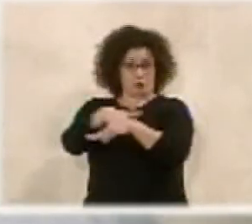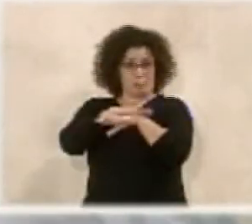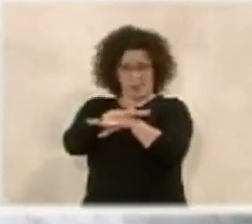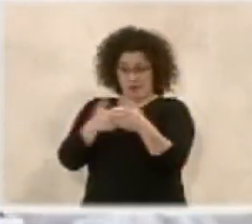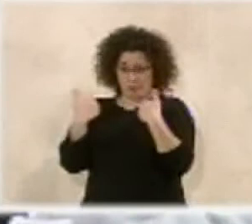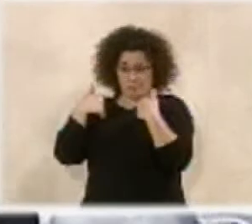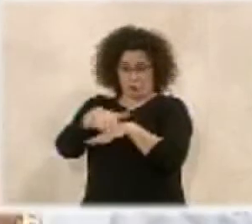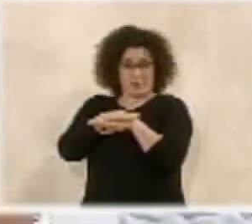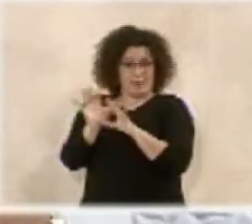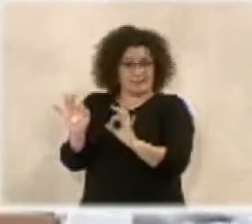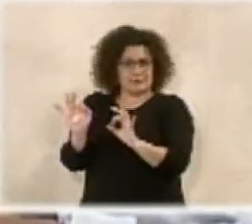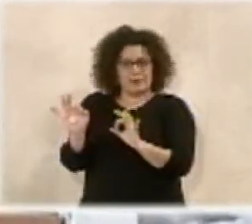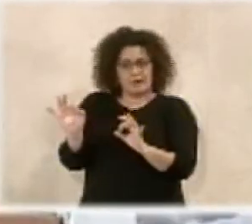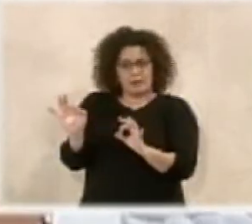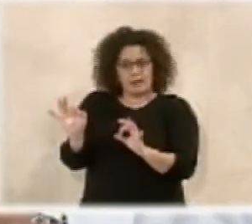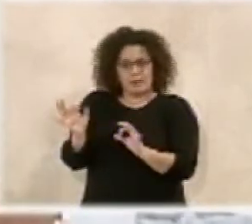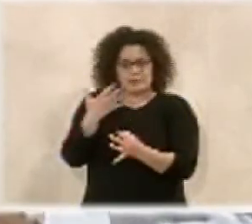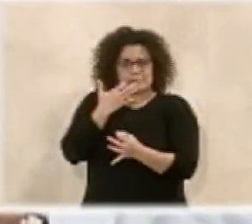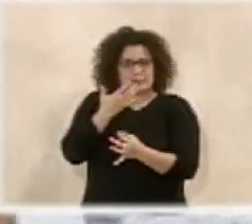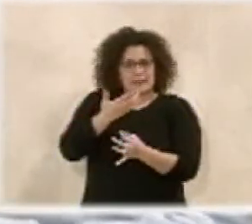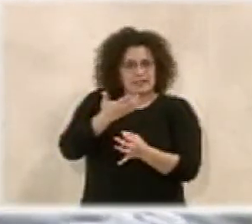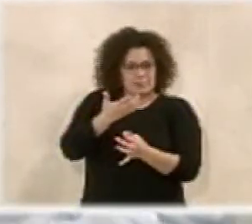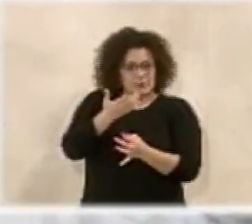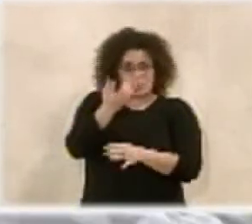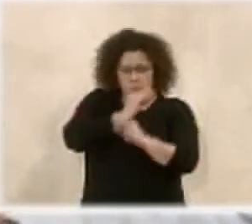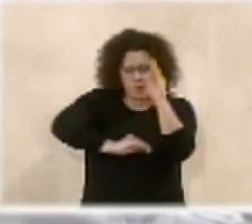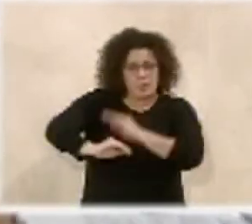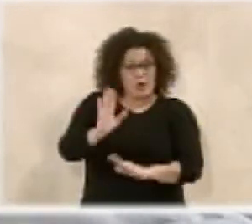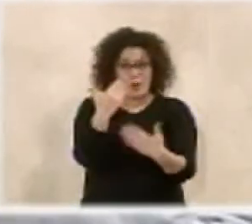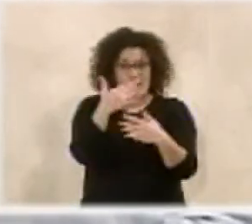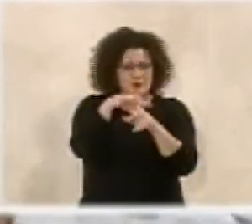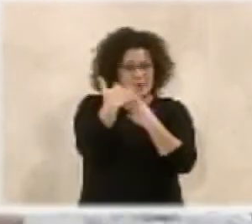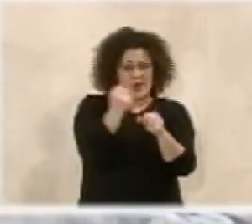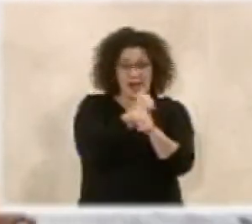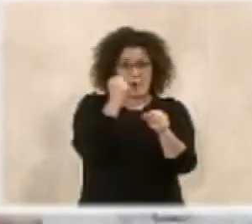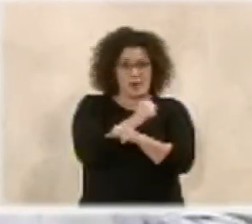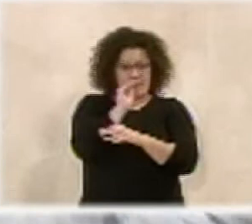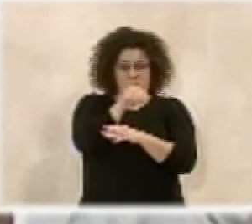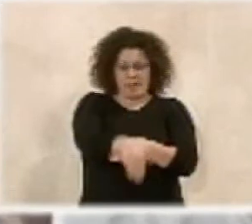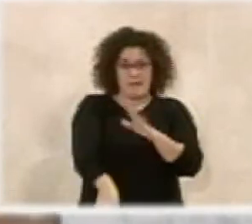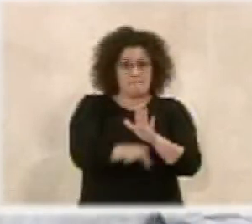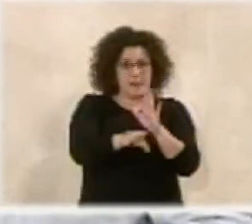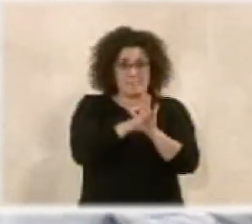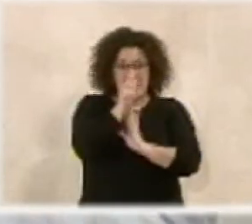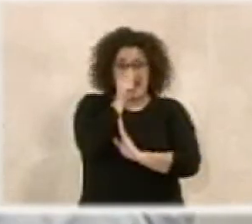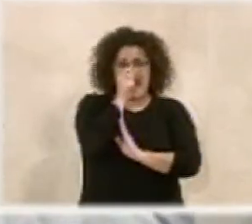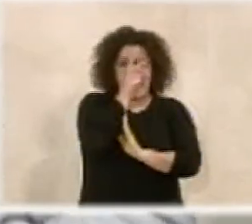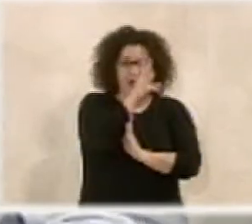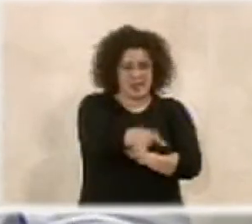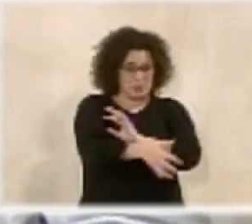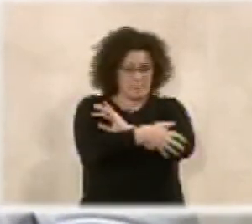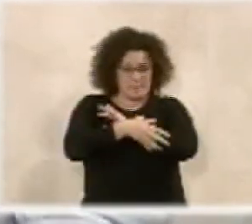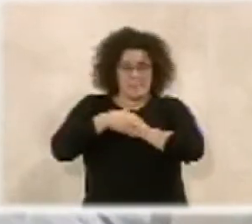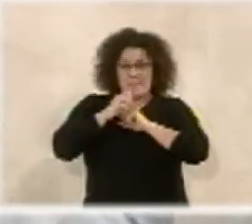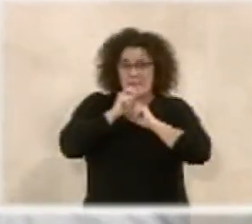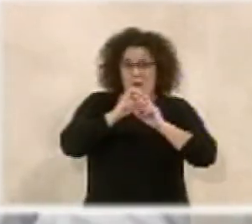¿sabes? Son ustedes los que están aquí, no se dan cuenta que si no se solventa la situación laboral de estas trabajadoras, vamos a seguir condenándola durante años a más precariedad